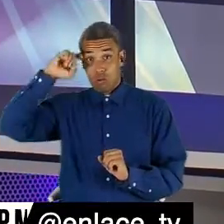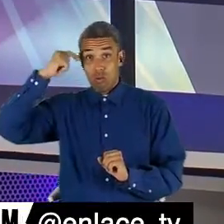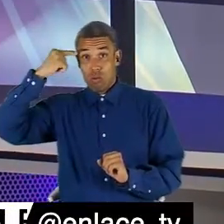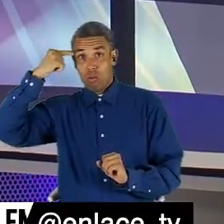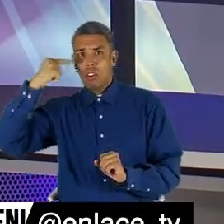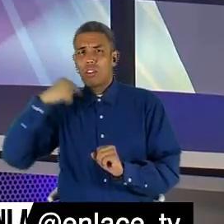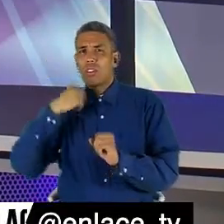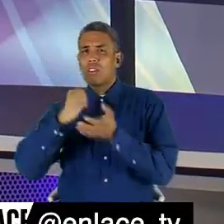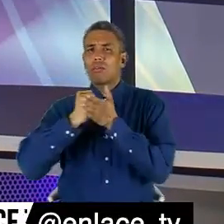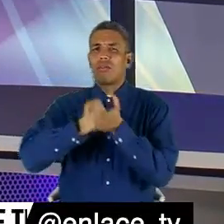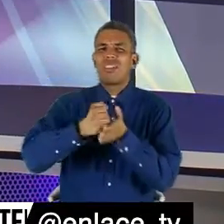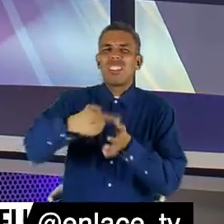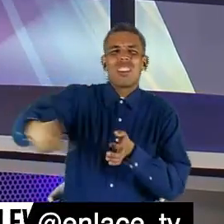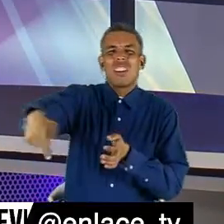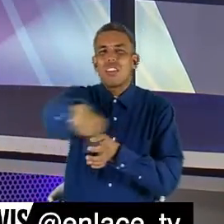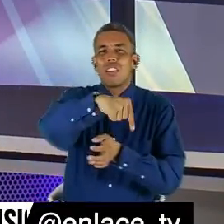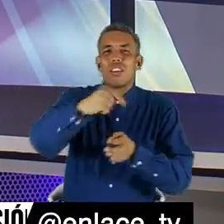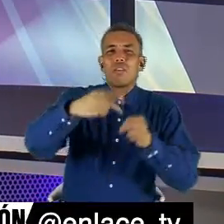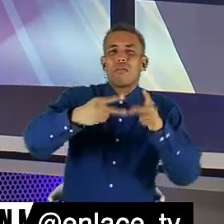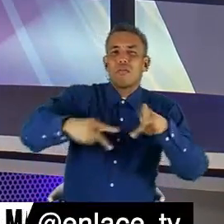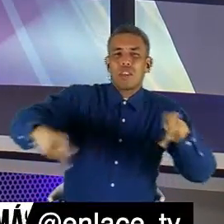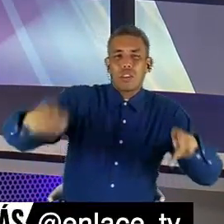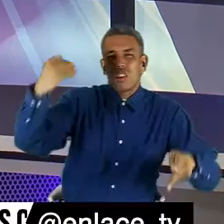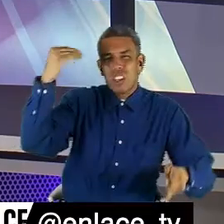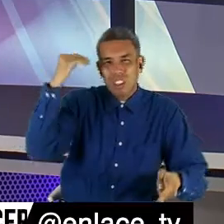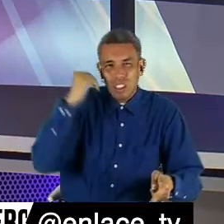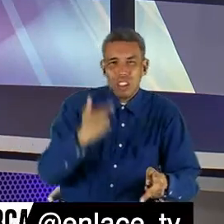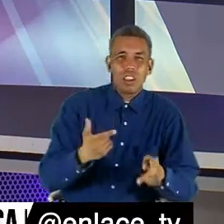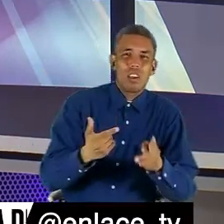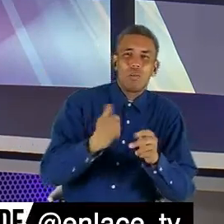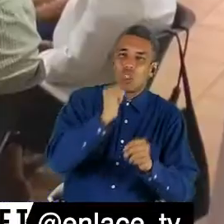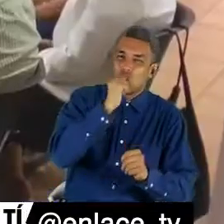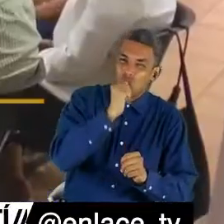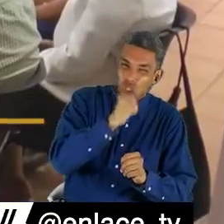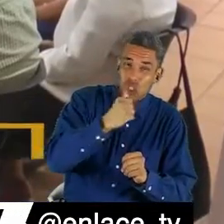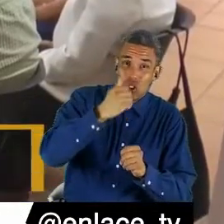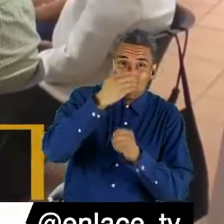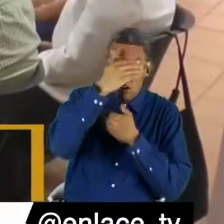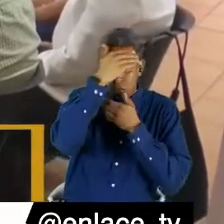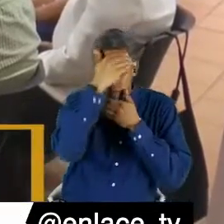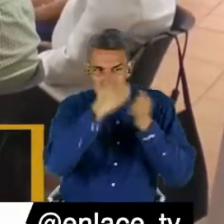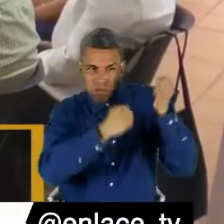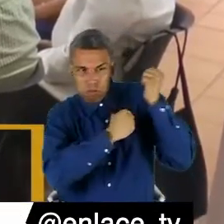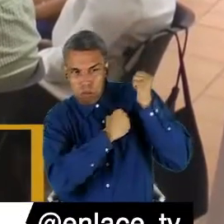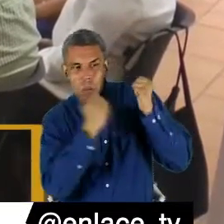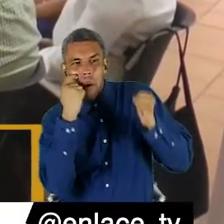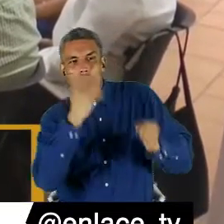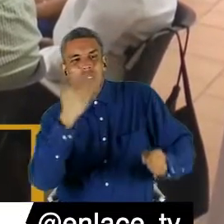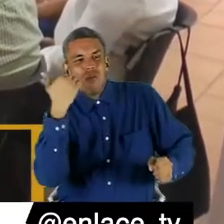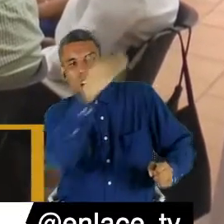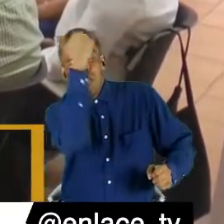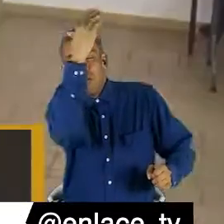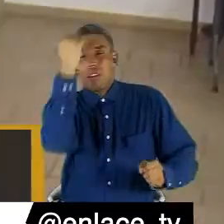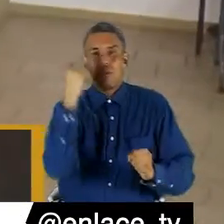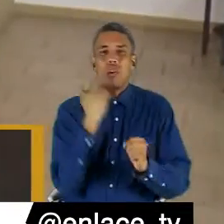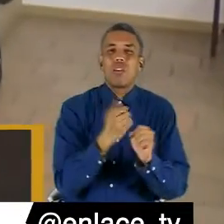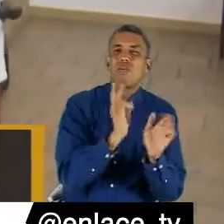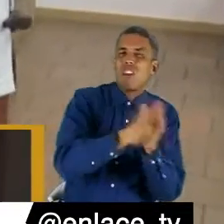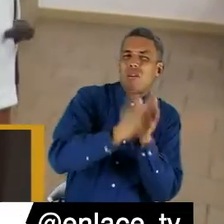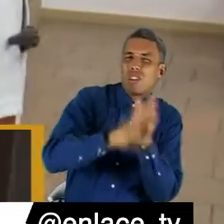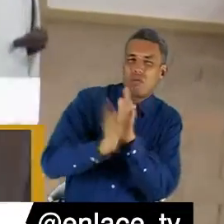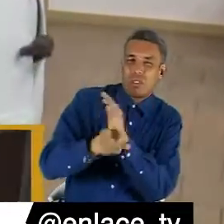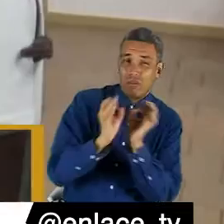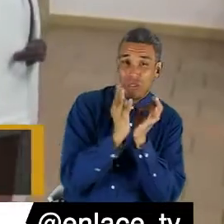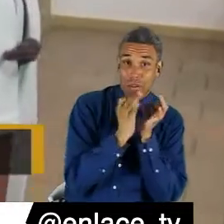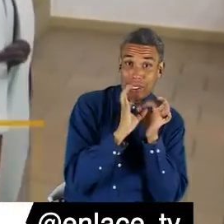acto asistió el gobierno departamental y local. En el Centro Popular Comercial CPC, la unidad de víctimas ha hecho entrega a más de un